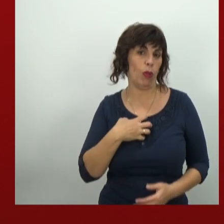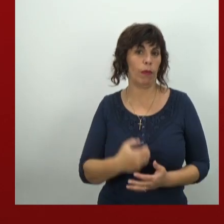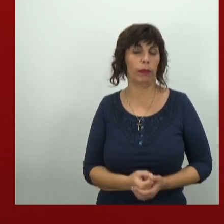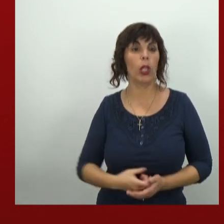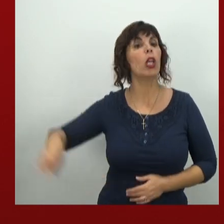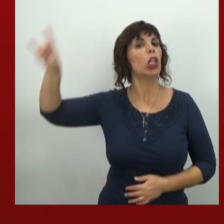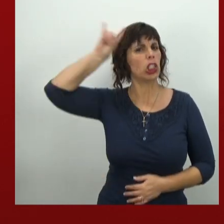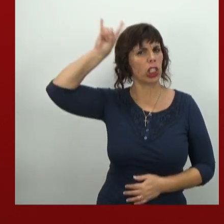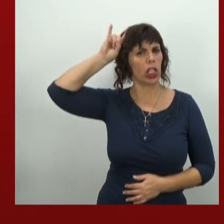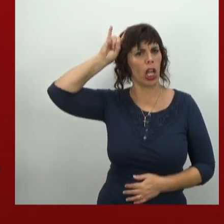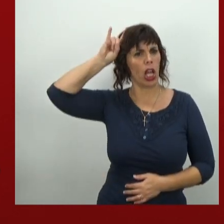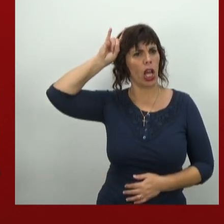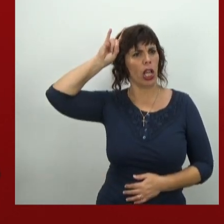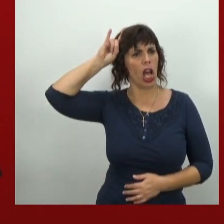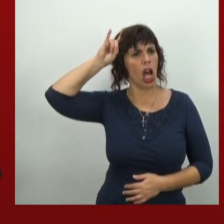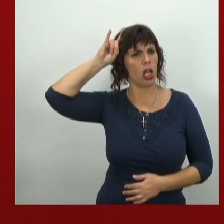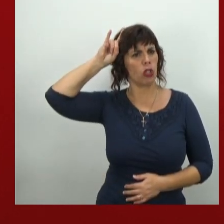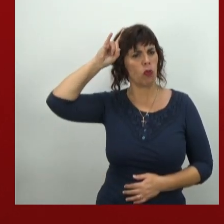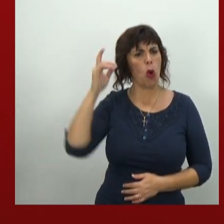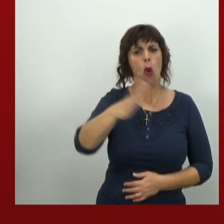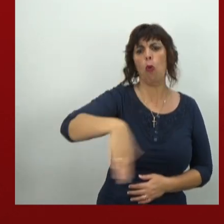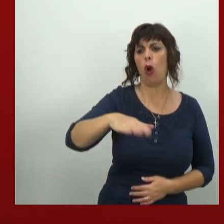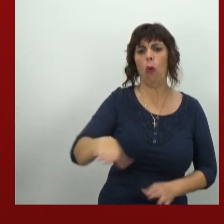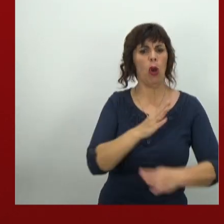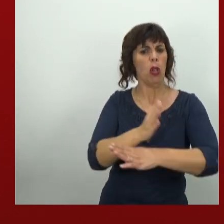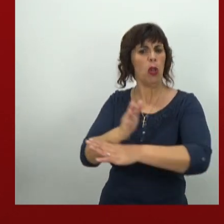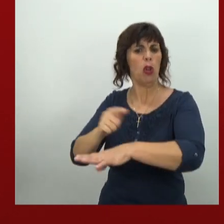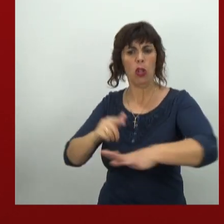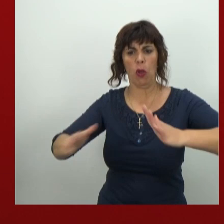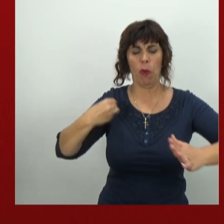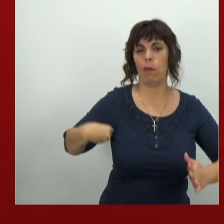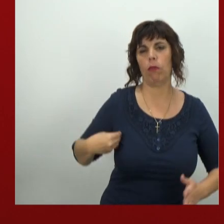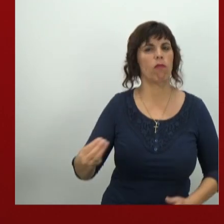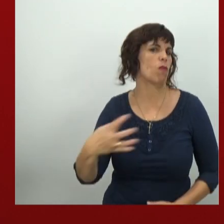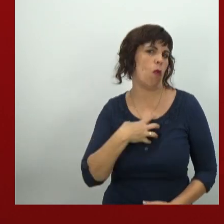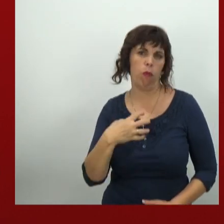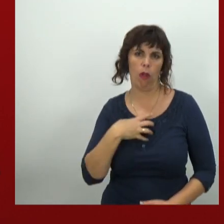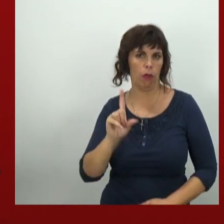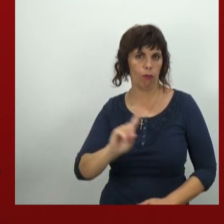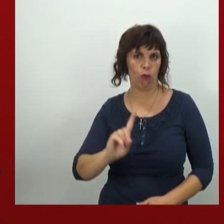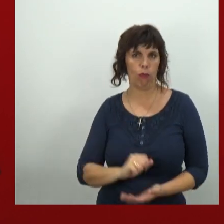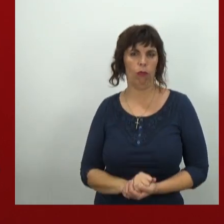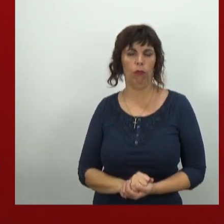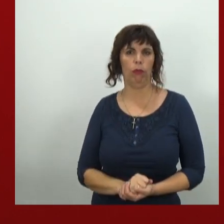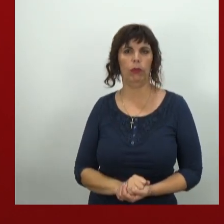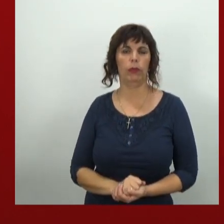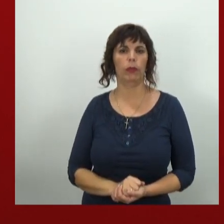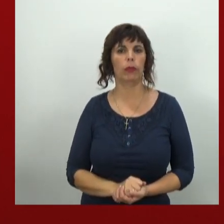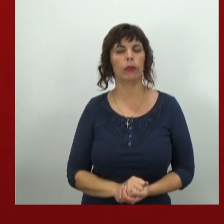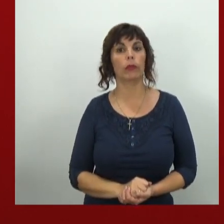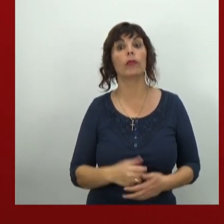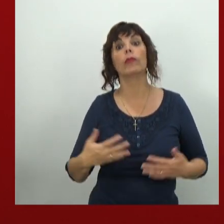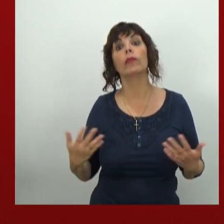Y si Satanás no es omnipresente, ¿por qué se hace el